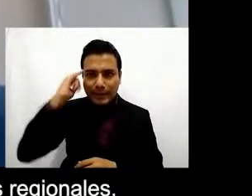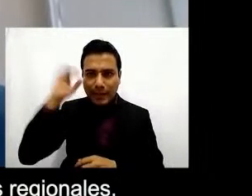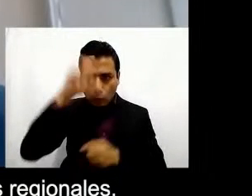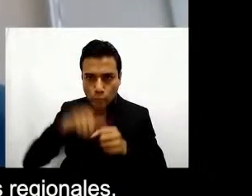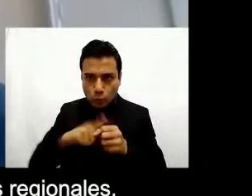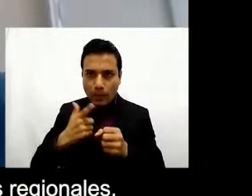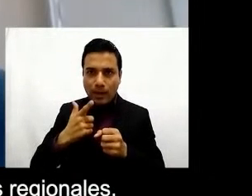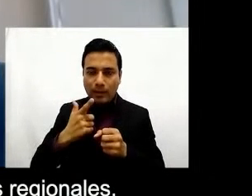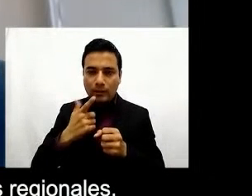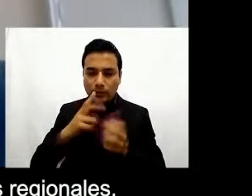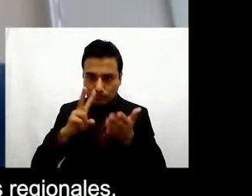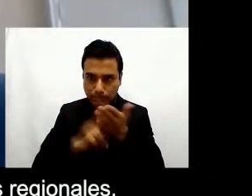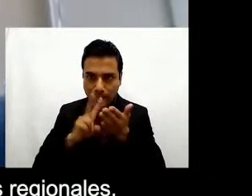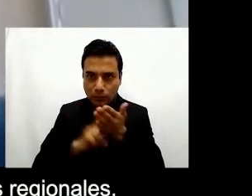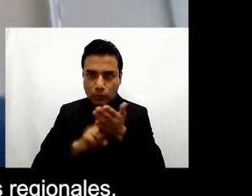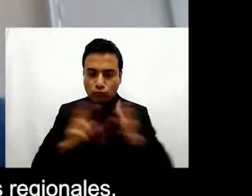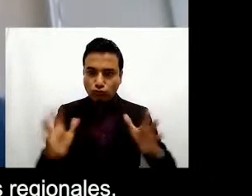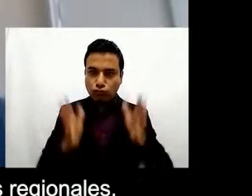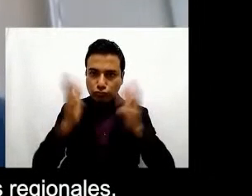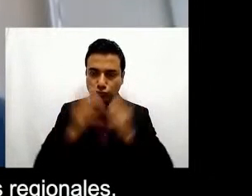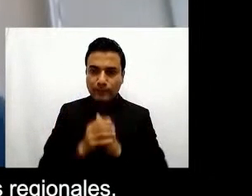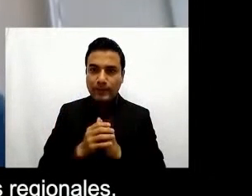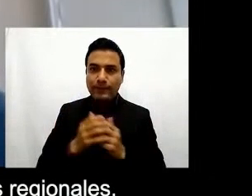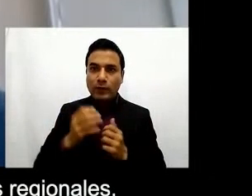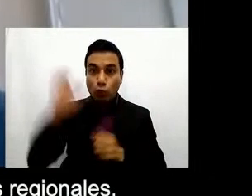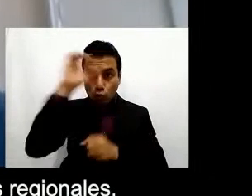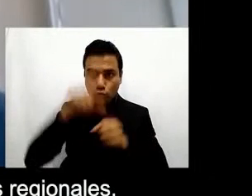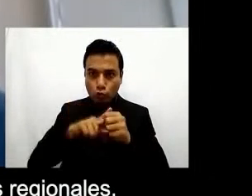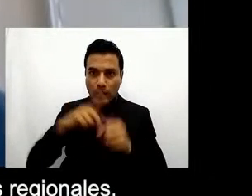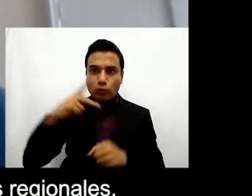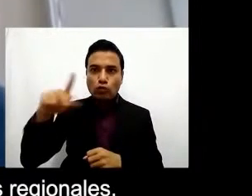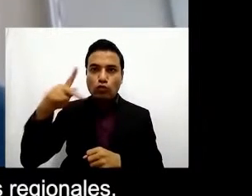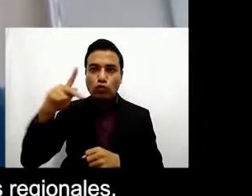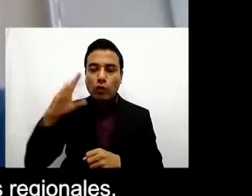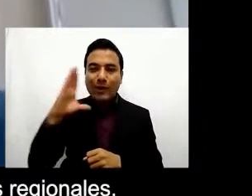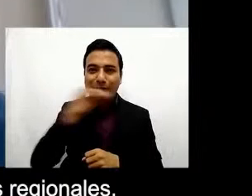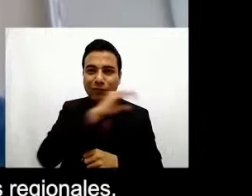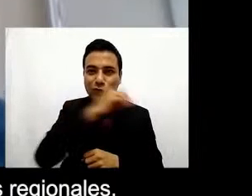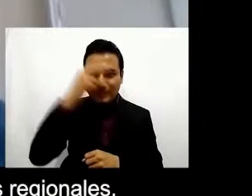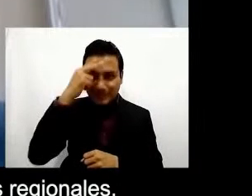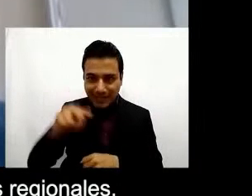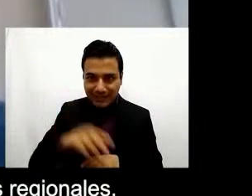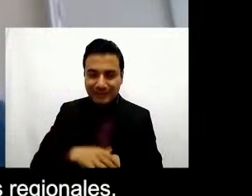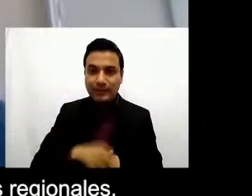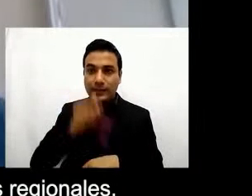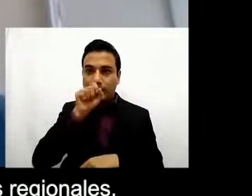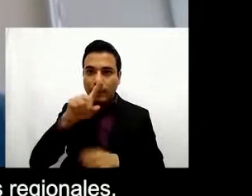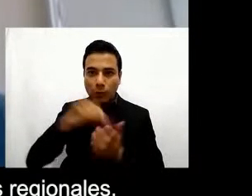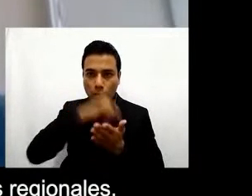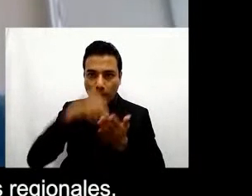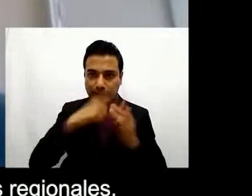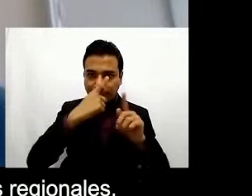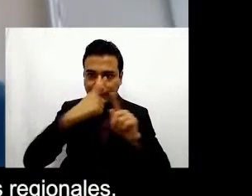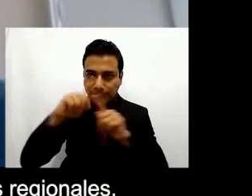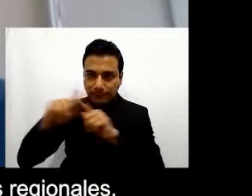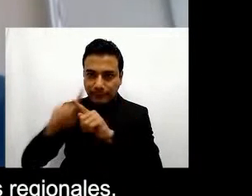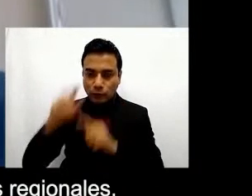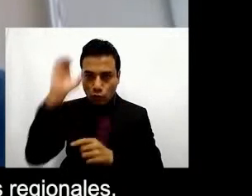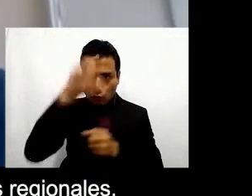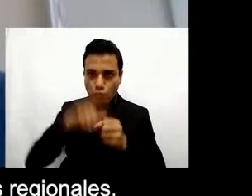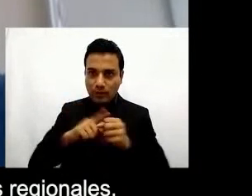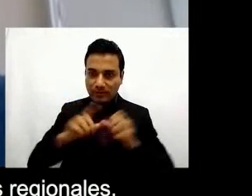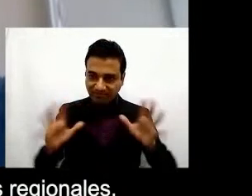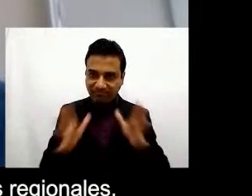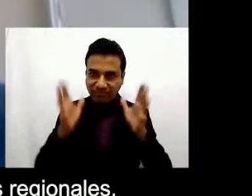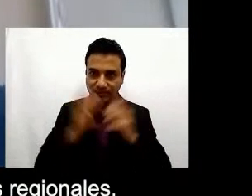culturas del pueblo afrodescendiente, las culturas regionales, las culturas